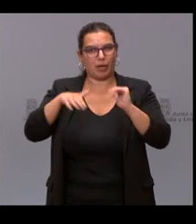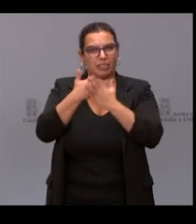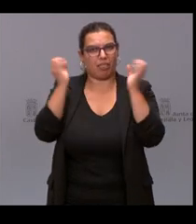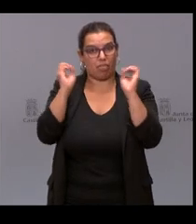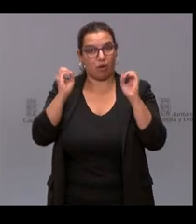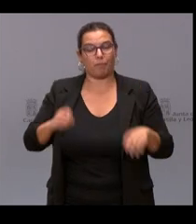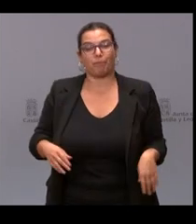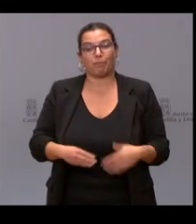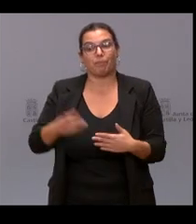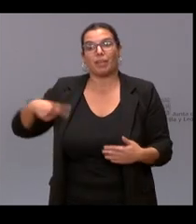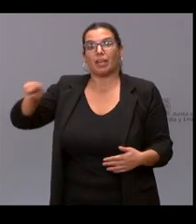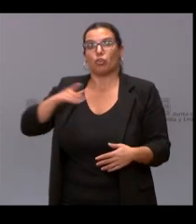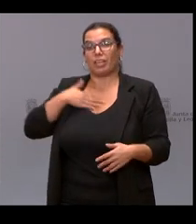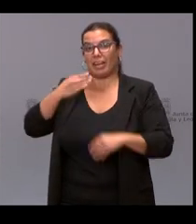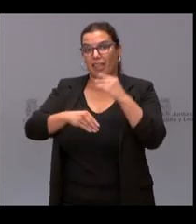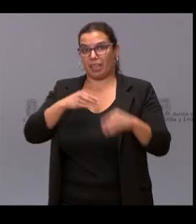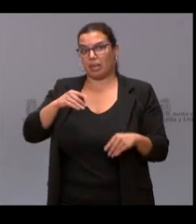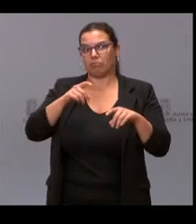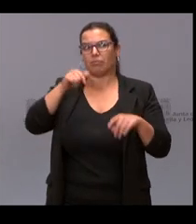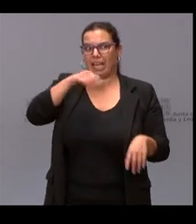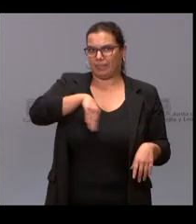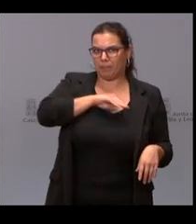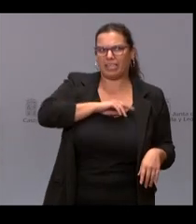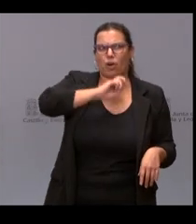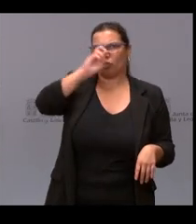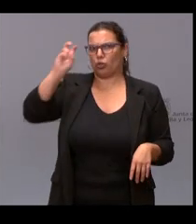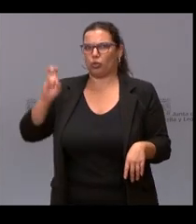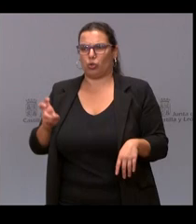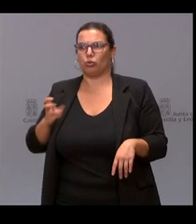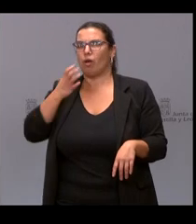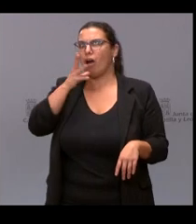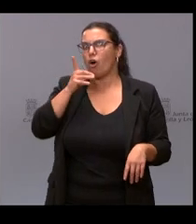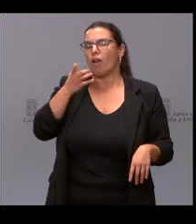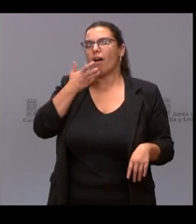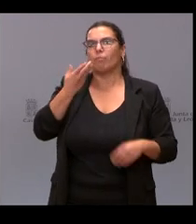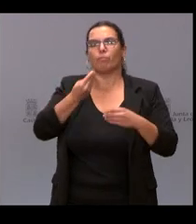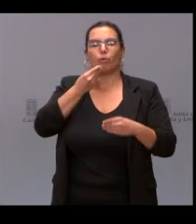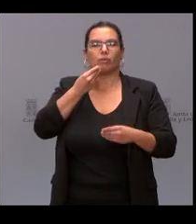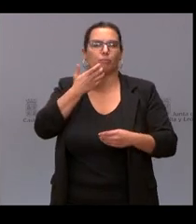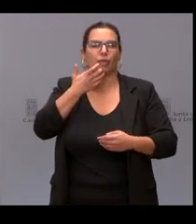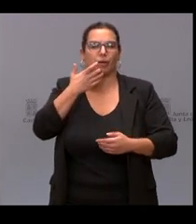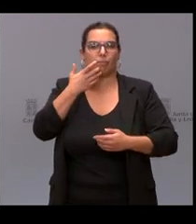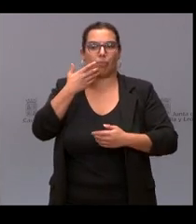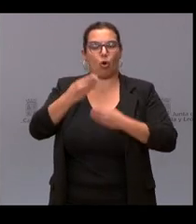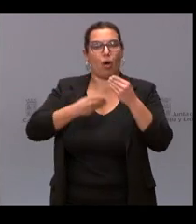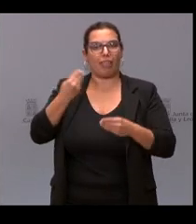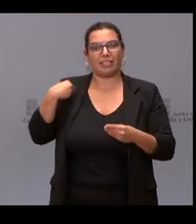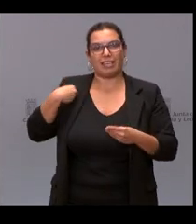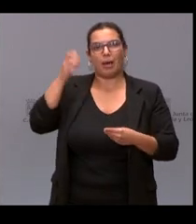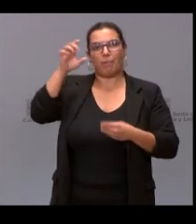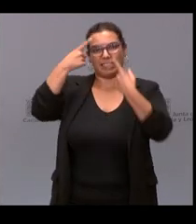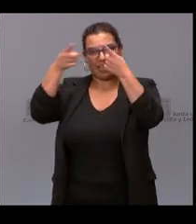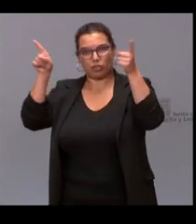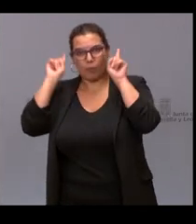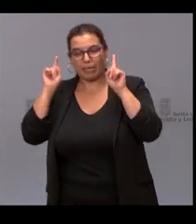hacer, no solo en España, sino en otros lugares del mundo, como está haciendo ahora en Eslovaquia, como hará pronto en Serbia, como pretende hacer